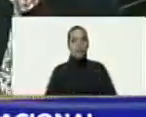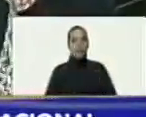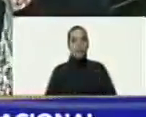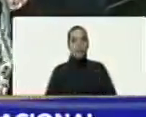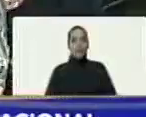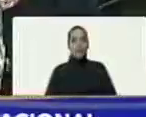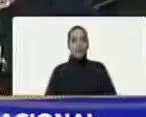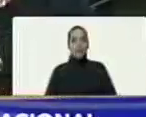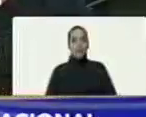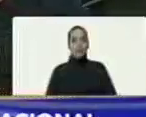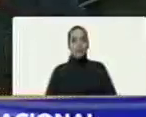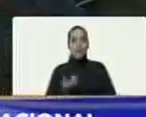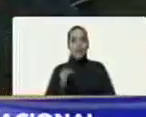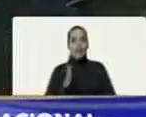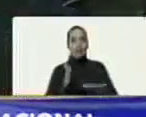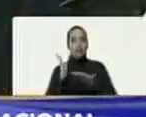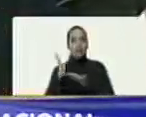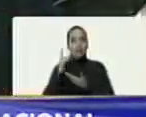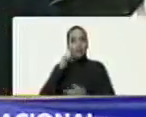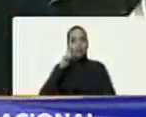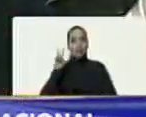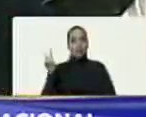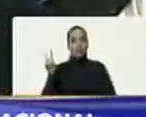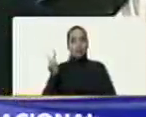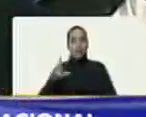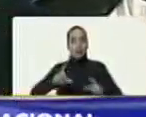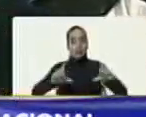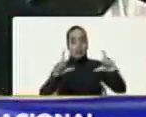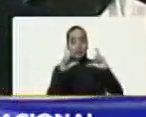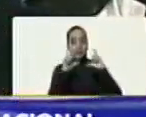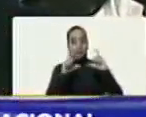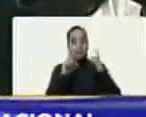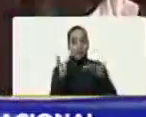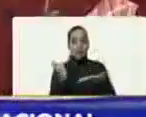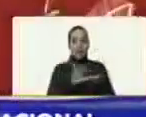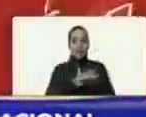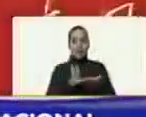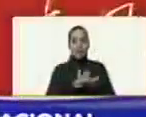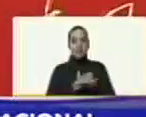Aquí está, miren. Tronco el libro, ¿no?